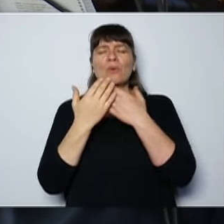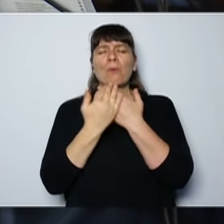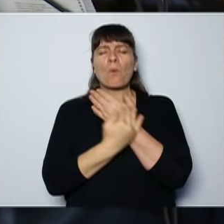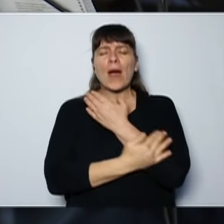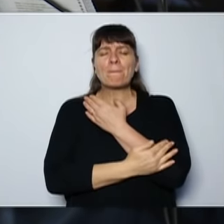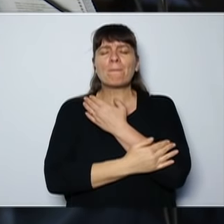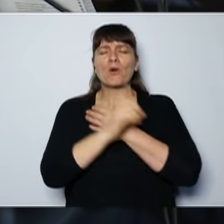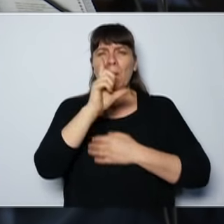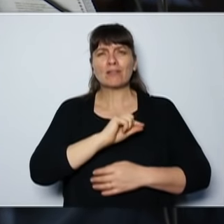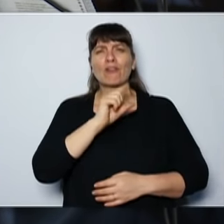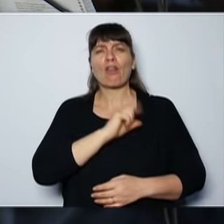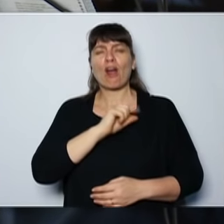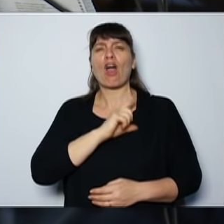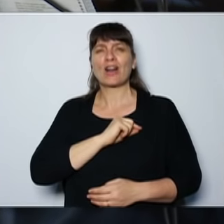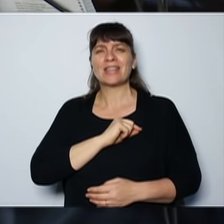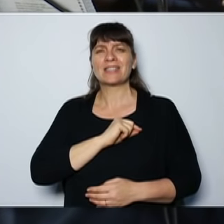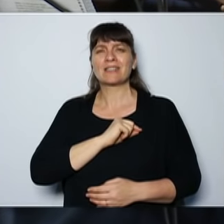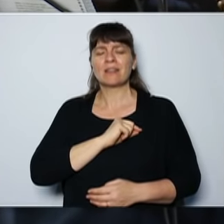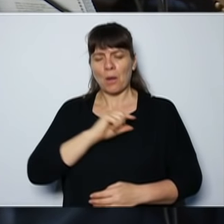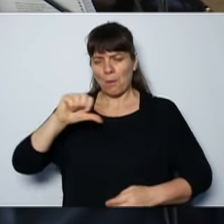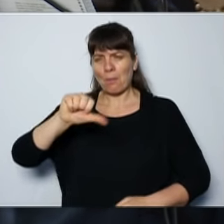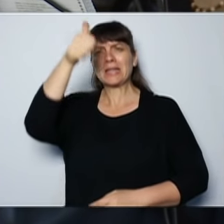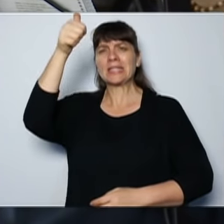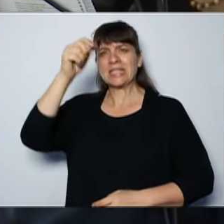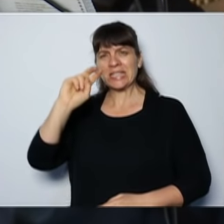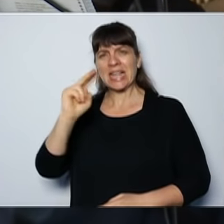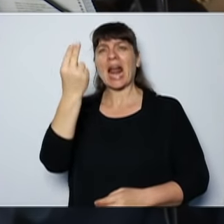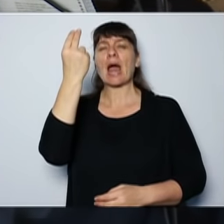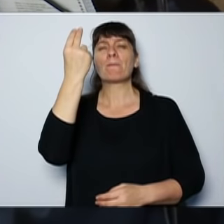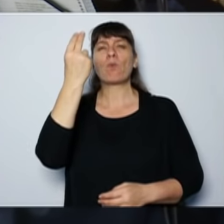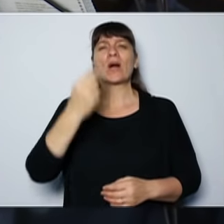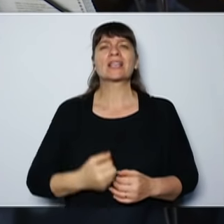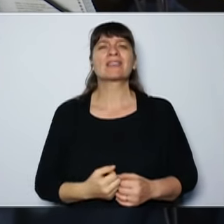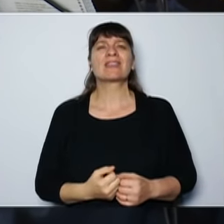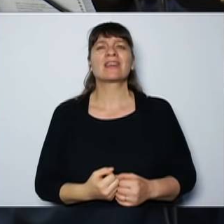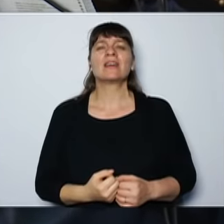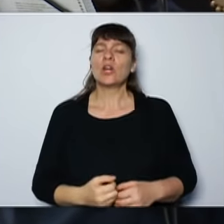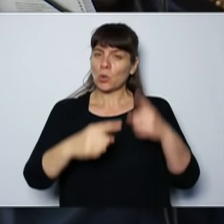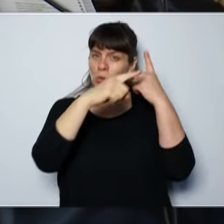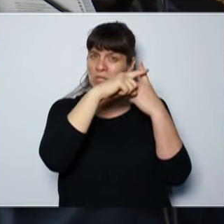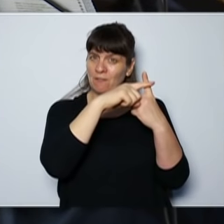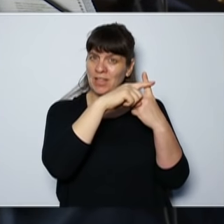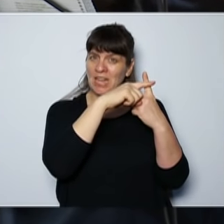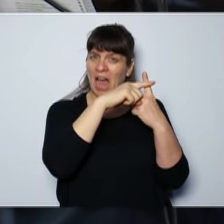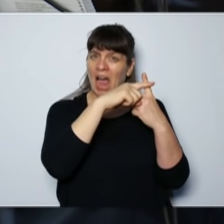carne nuestros dolores, que venciste a la muerte